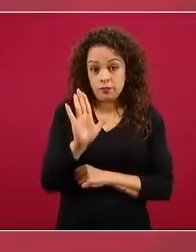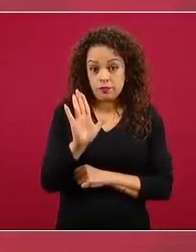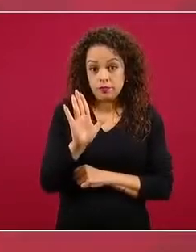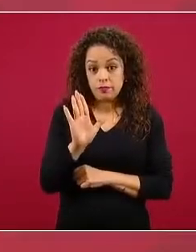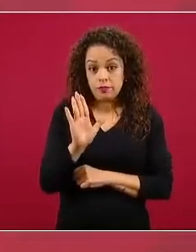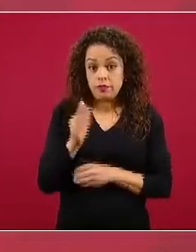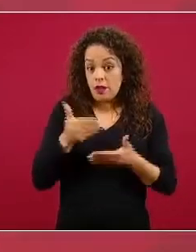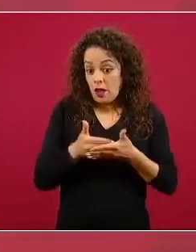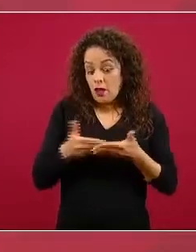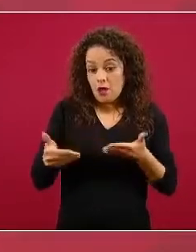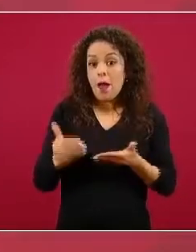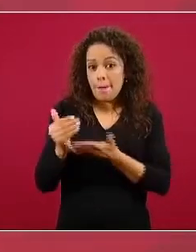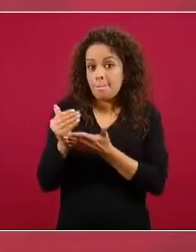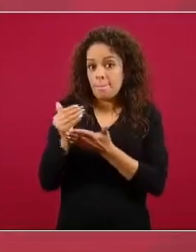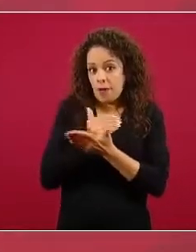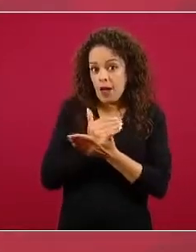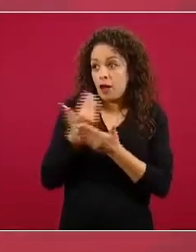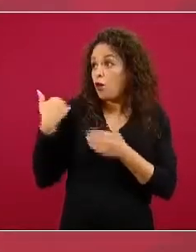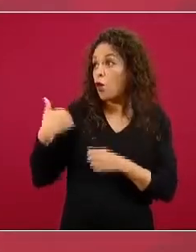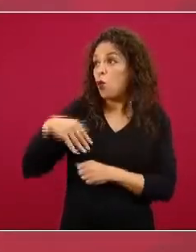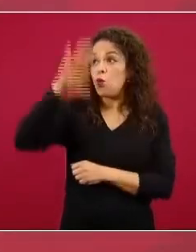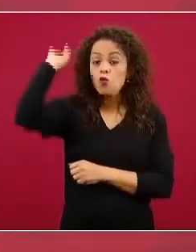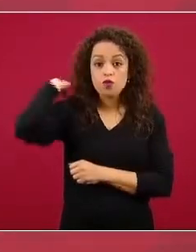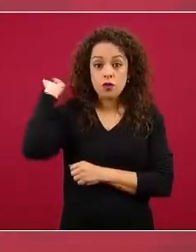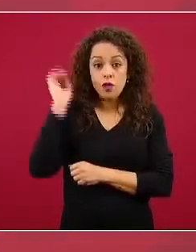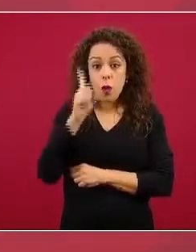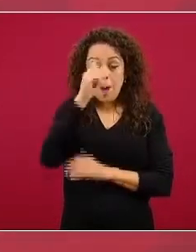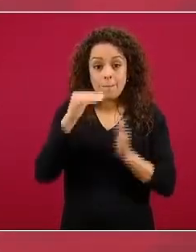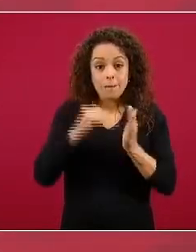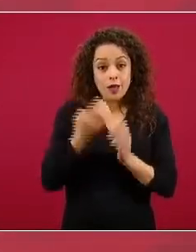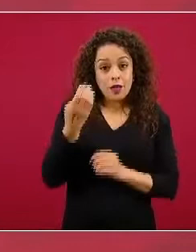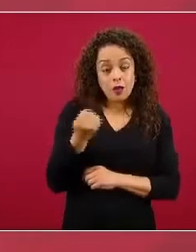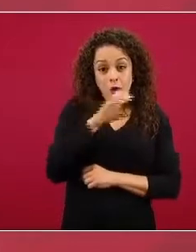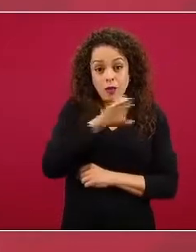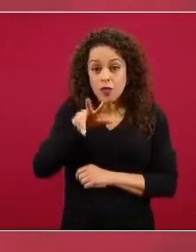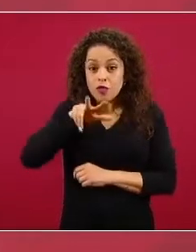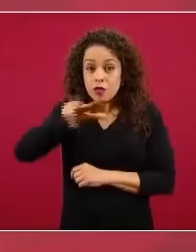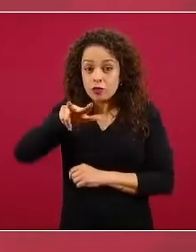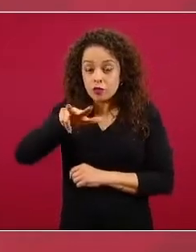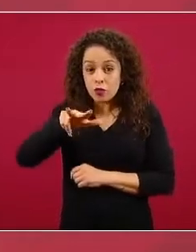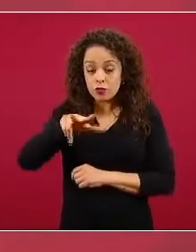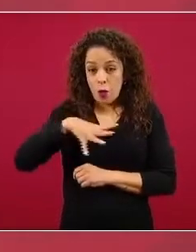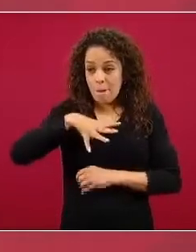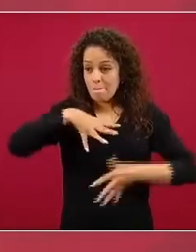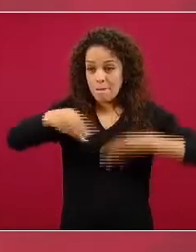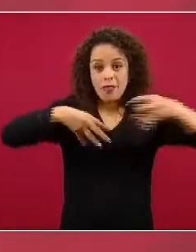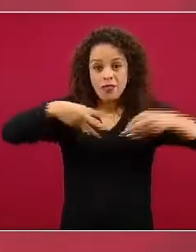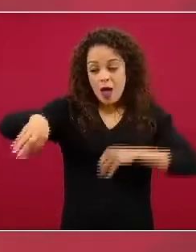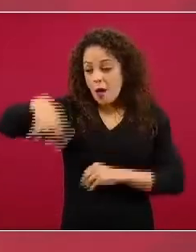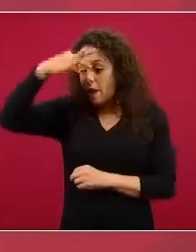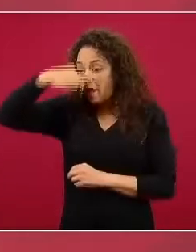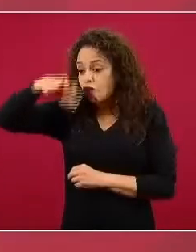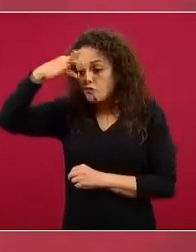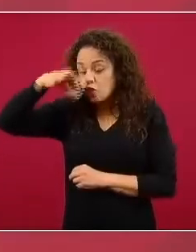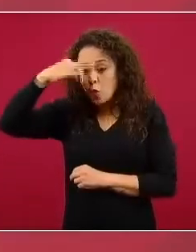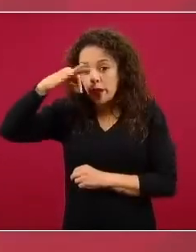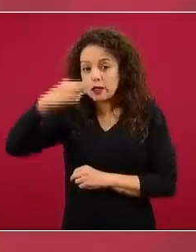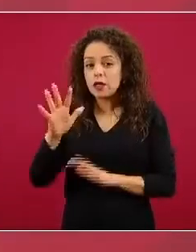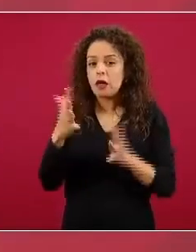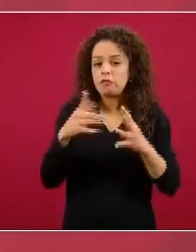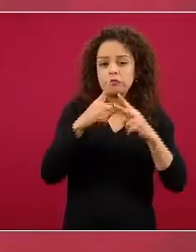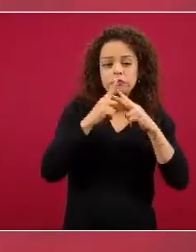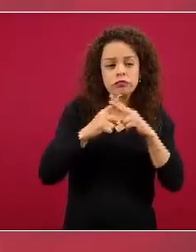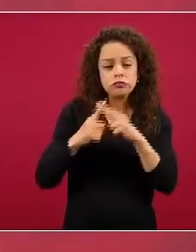de hecho. En la pandemia de influenza de 1918 se ha estimado que